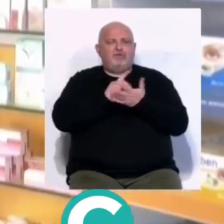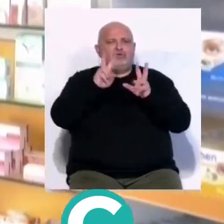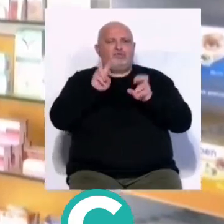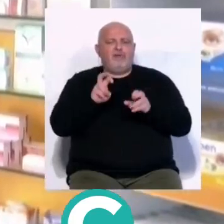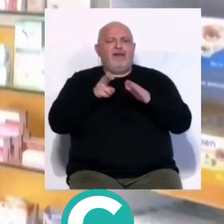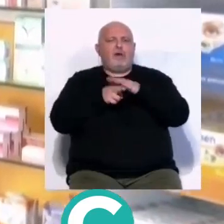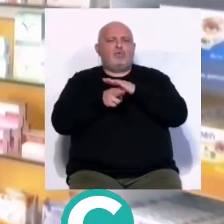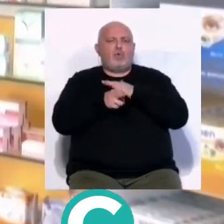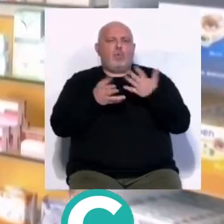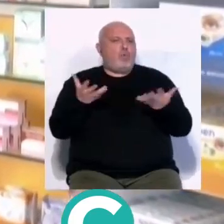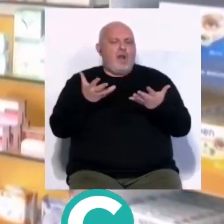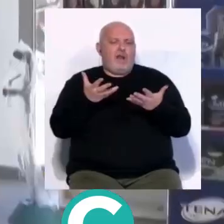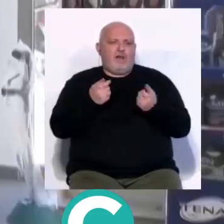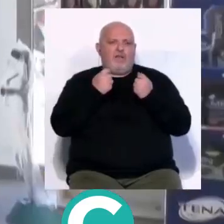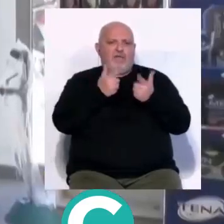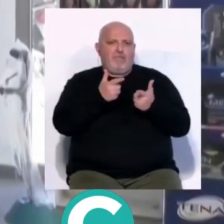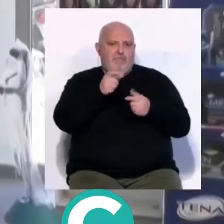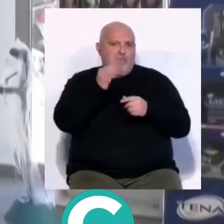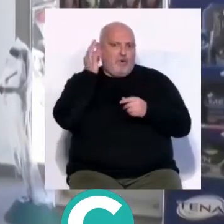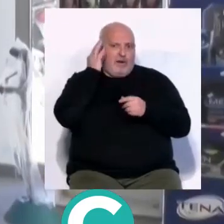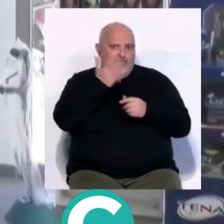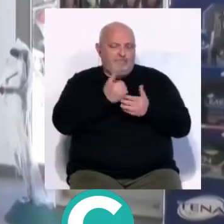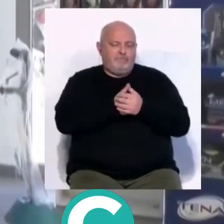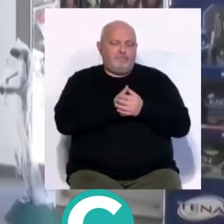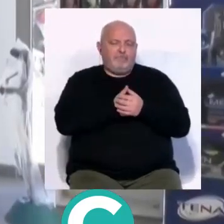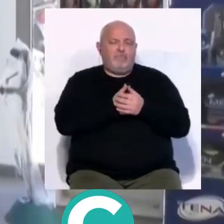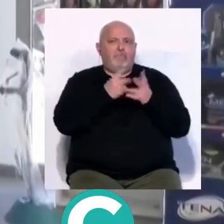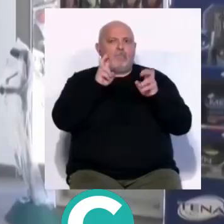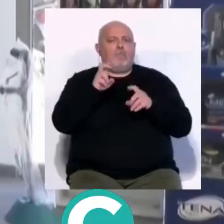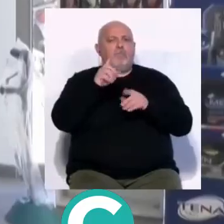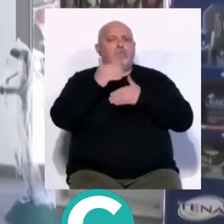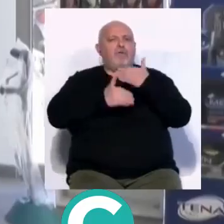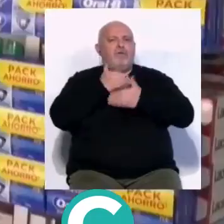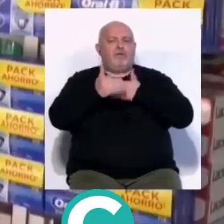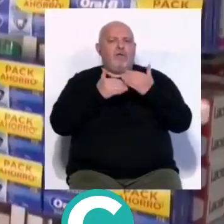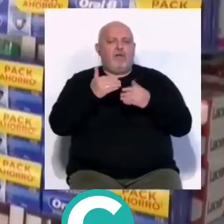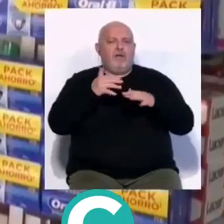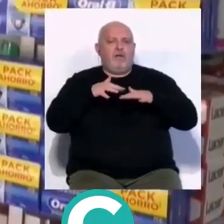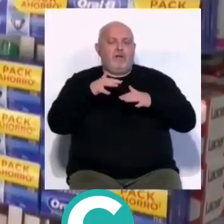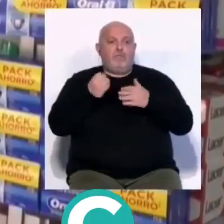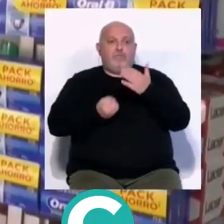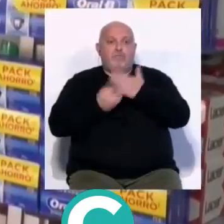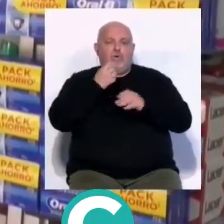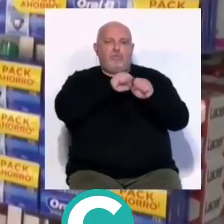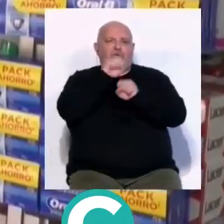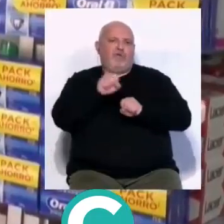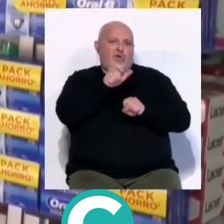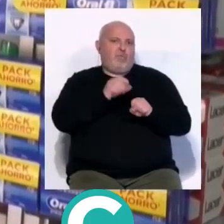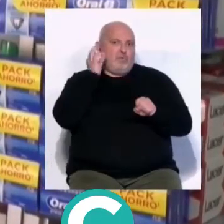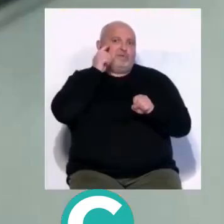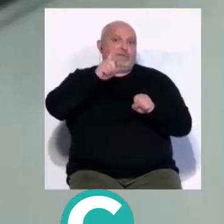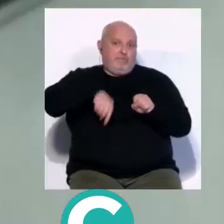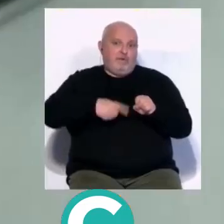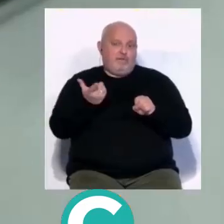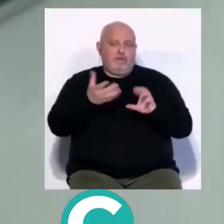los recursos a disposición de las víctimas. Supone también un procedimiento de actuación para la protección de las mujeres